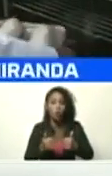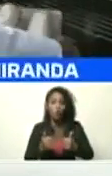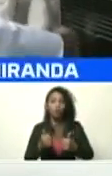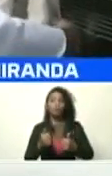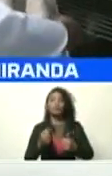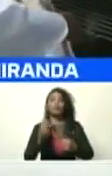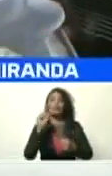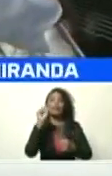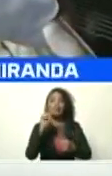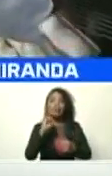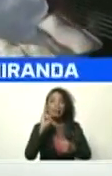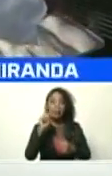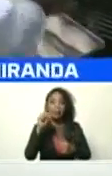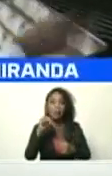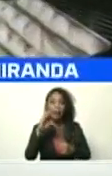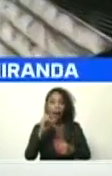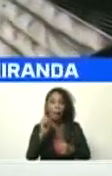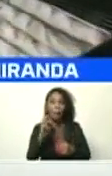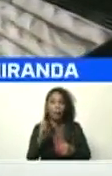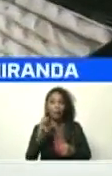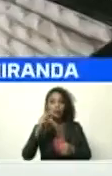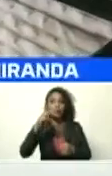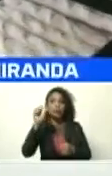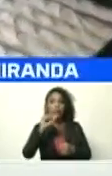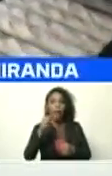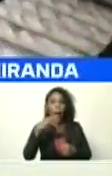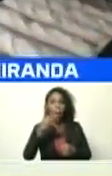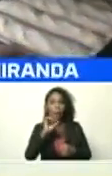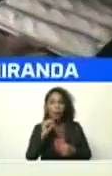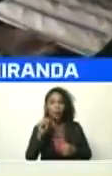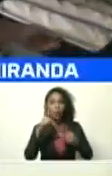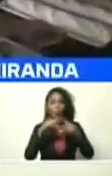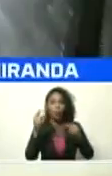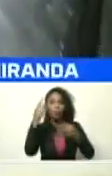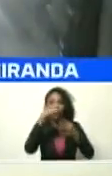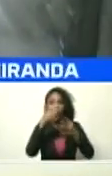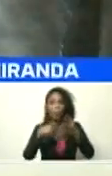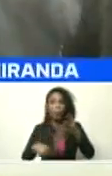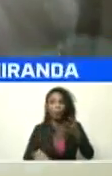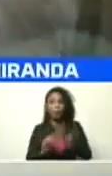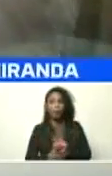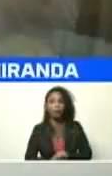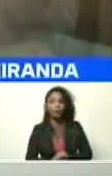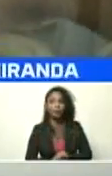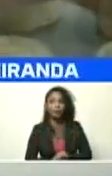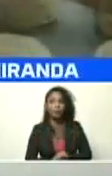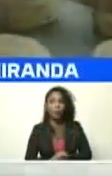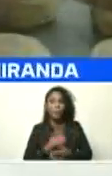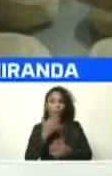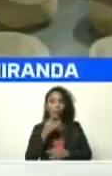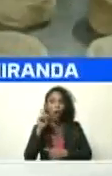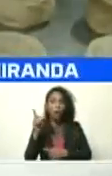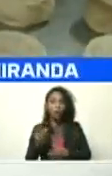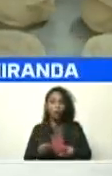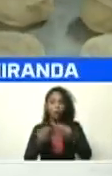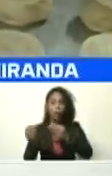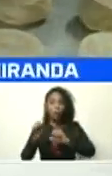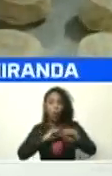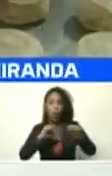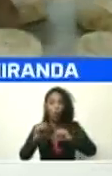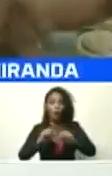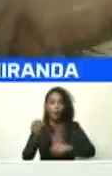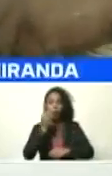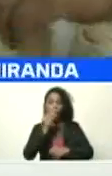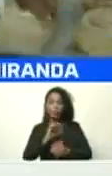SINCAMER, SUNAGRO, SAPI, correcto. La Luna, Marte y Júpiter. Exacto. Por ejemplo, SUNAGRO, ellos dan las guías de movilización en